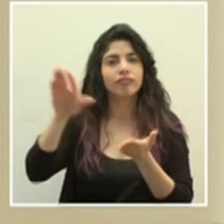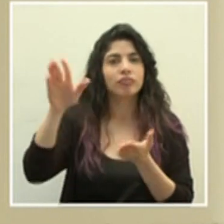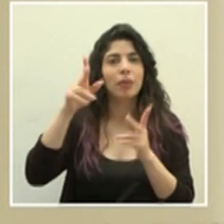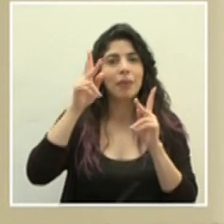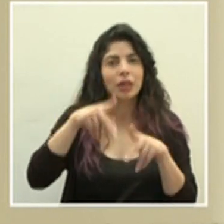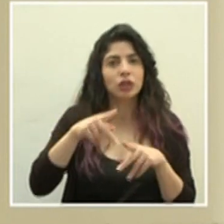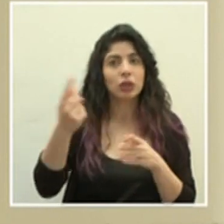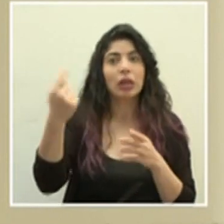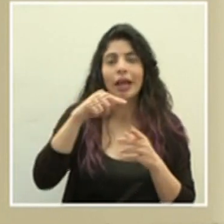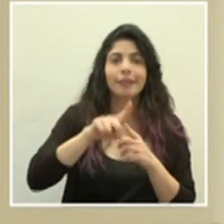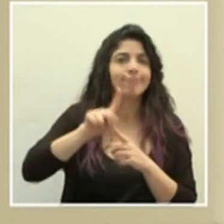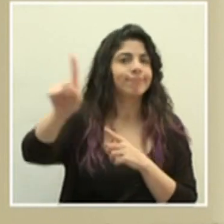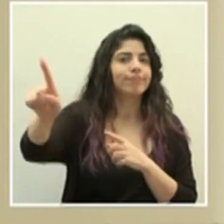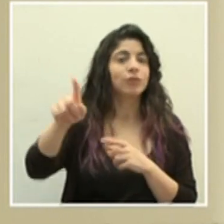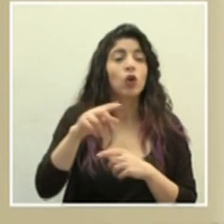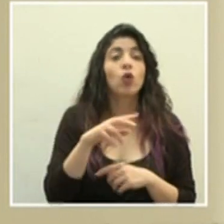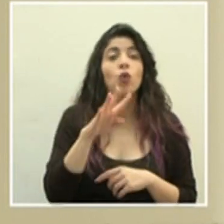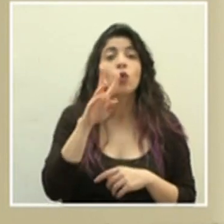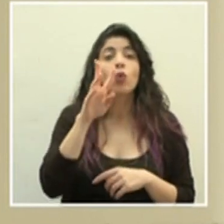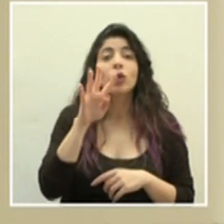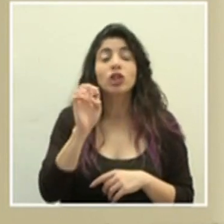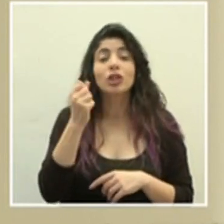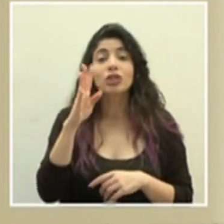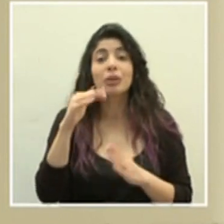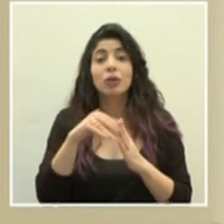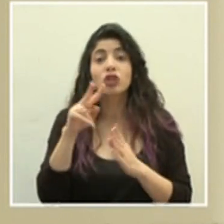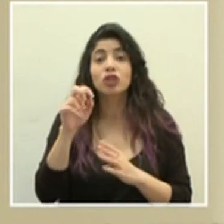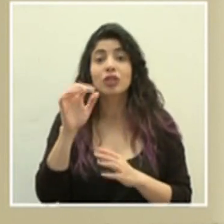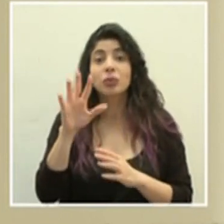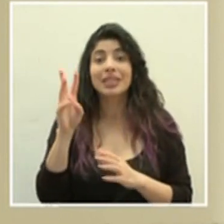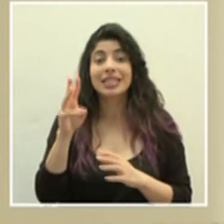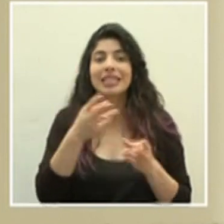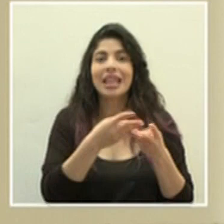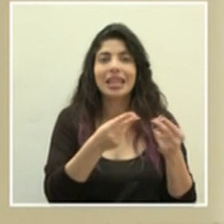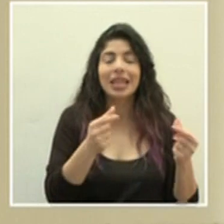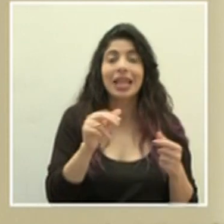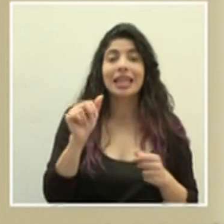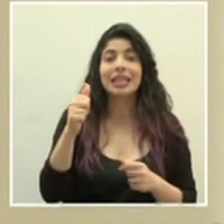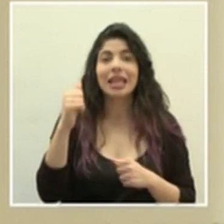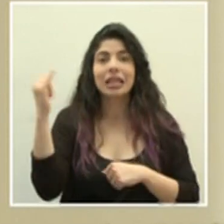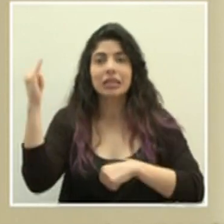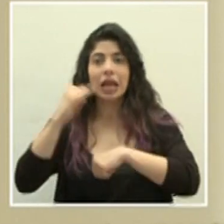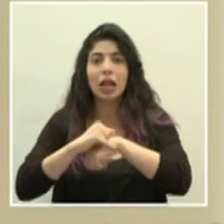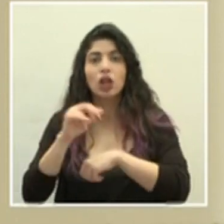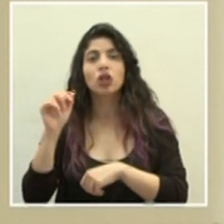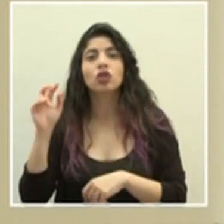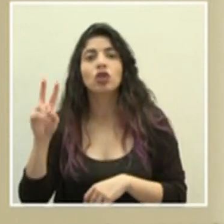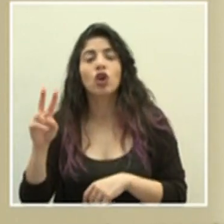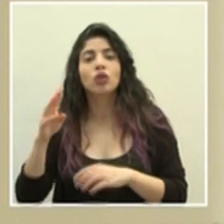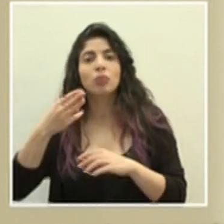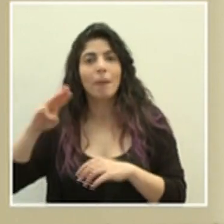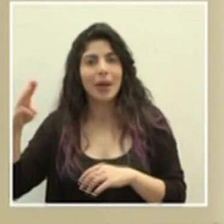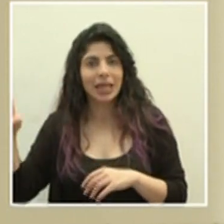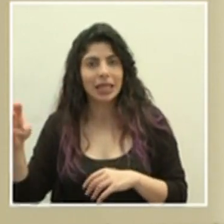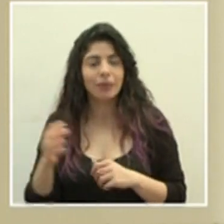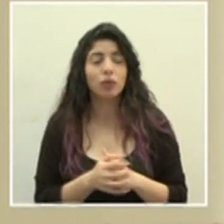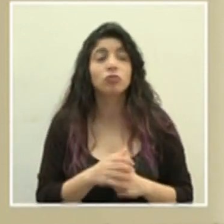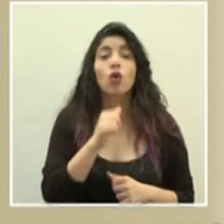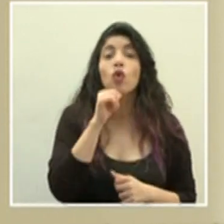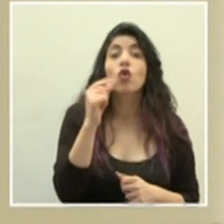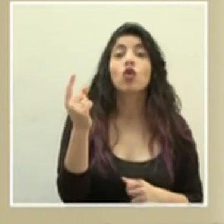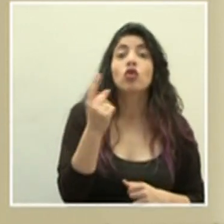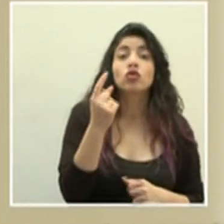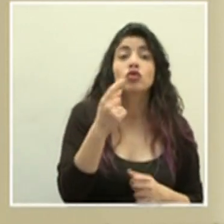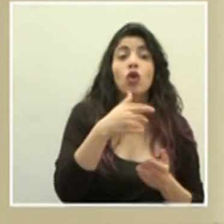cuales 14.256 son en el orden terrestre, 10 aéreos y 2 marítimos. Y no solamente